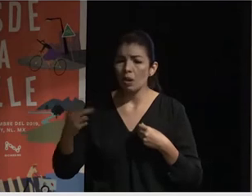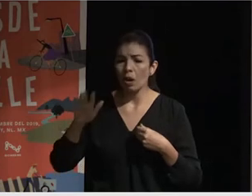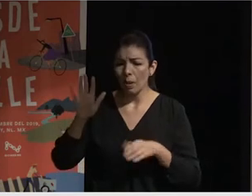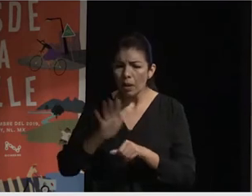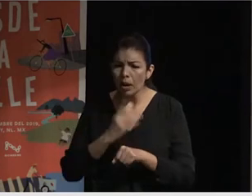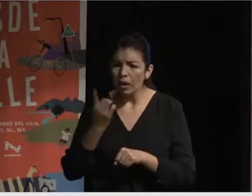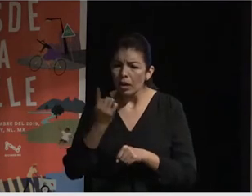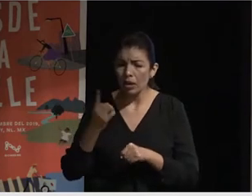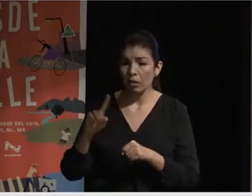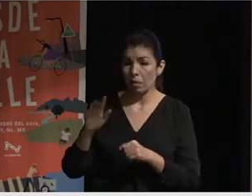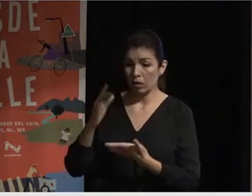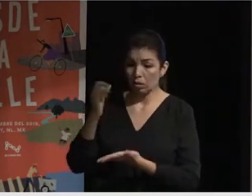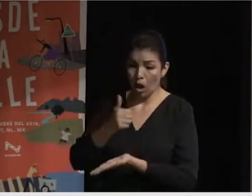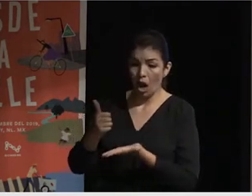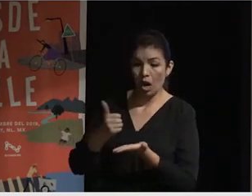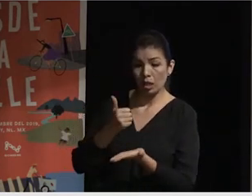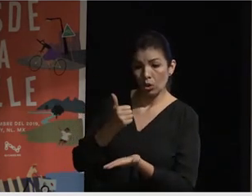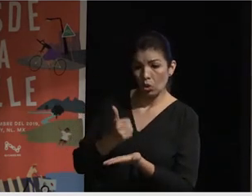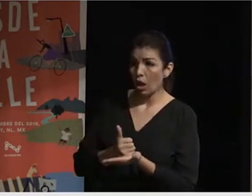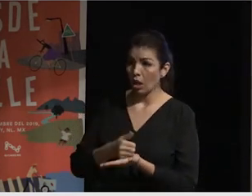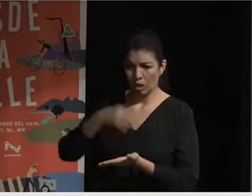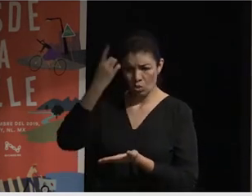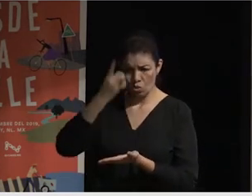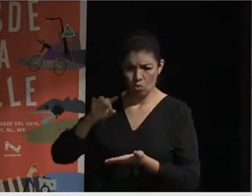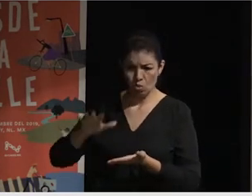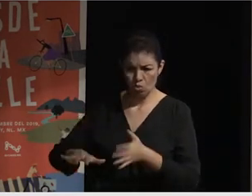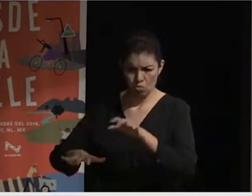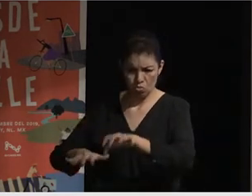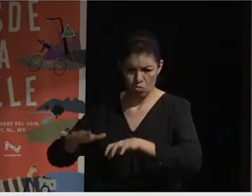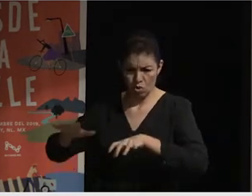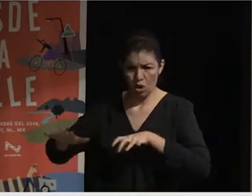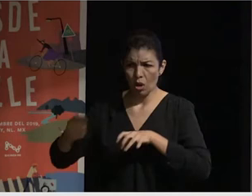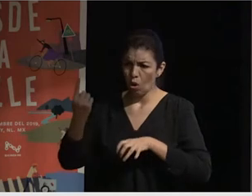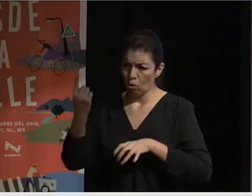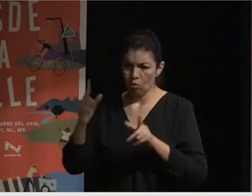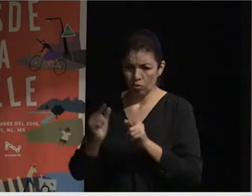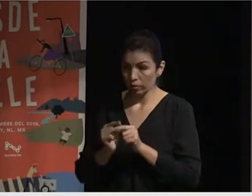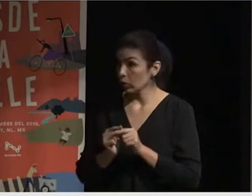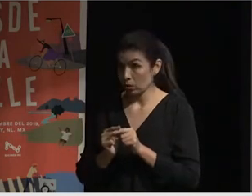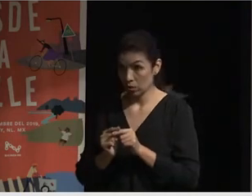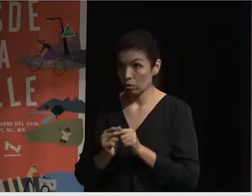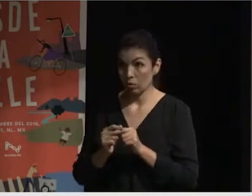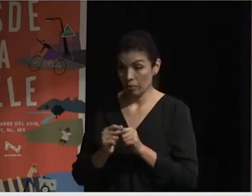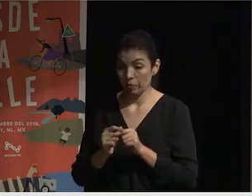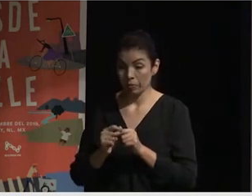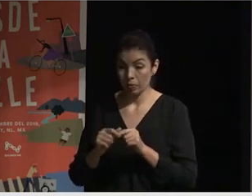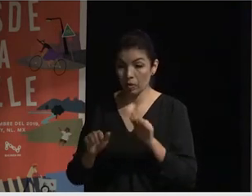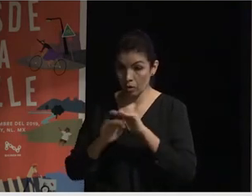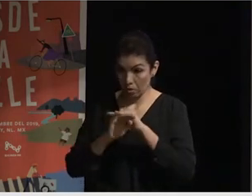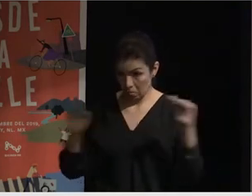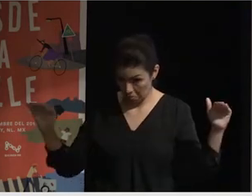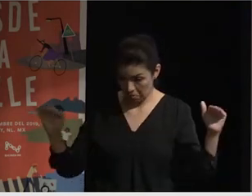mucho para poder lograr nuestros objetivos. Me gustaría darles un video de